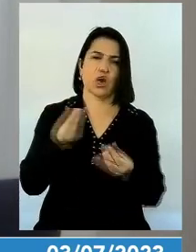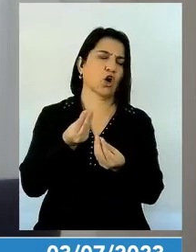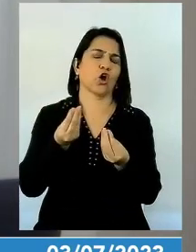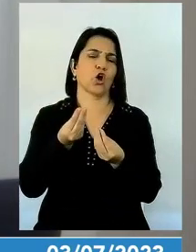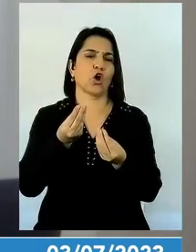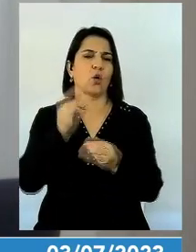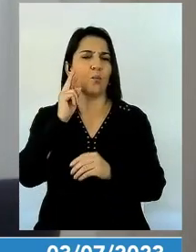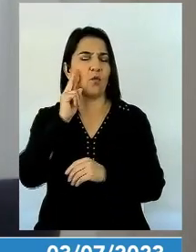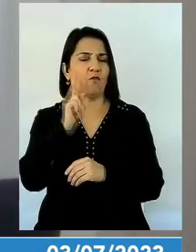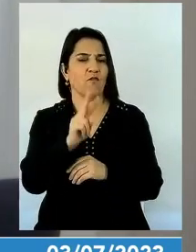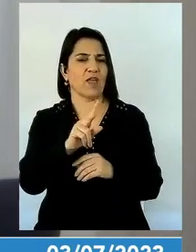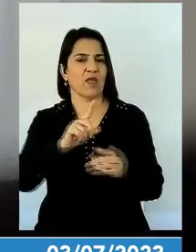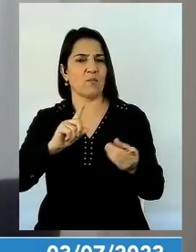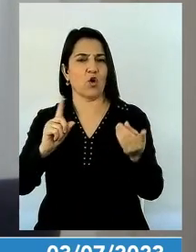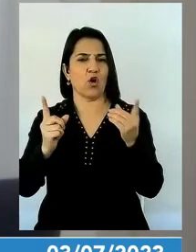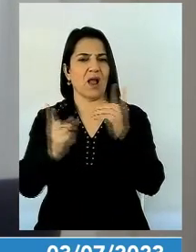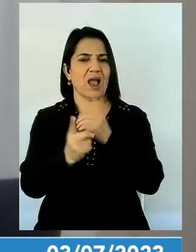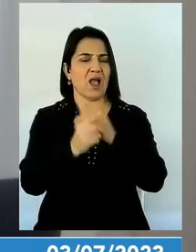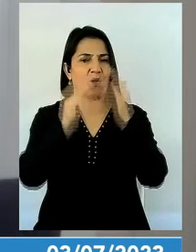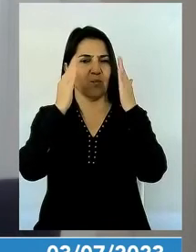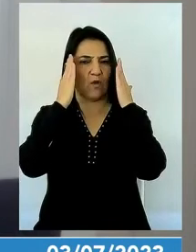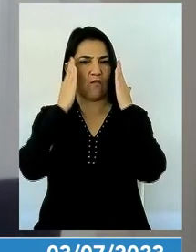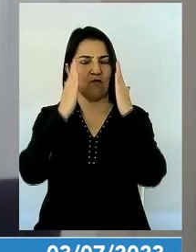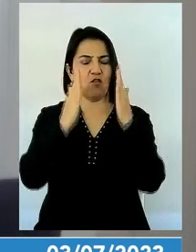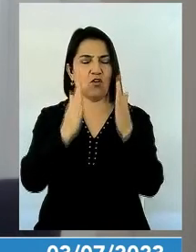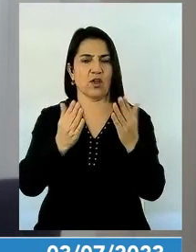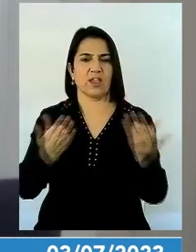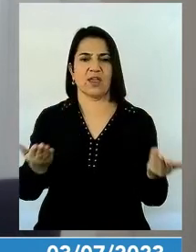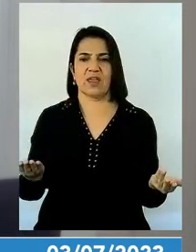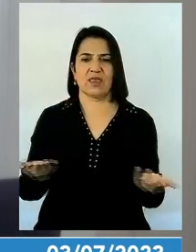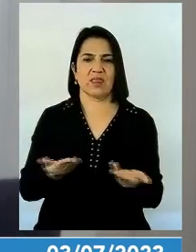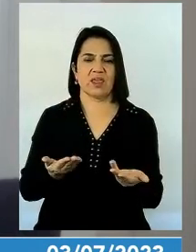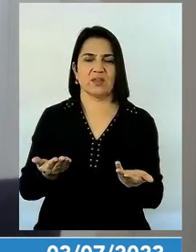el cambio del enfoque desde el punto de vista